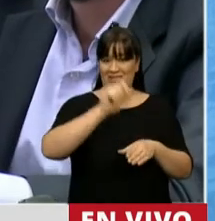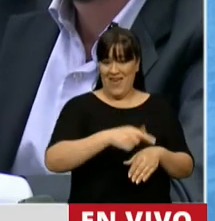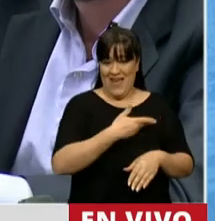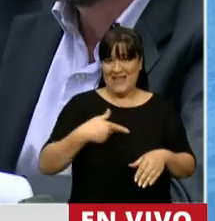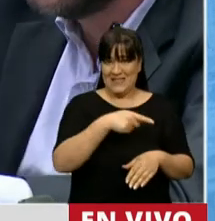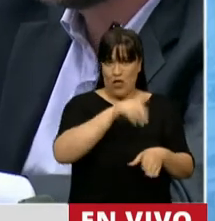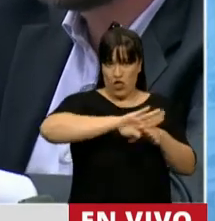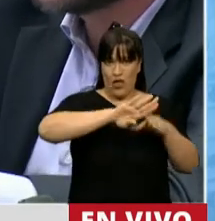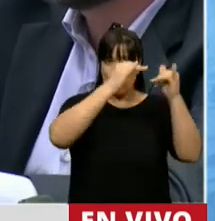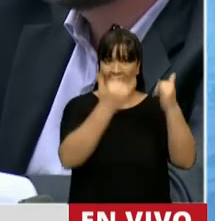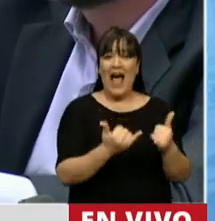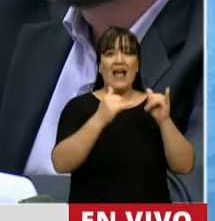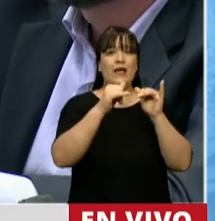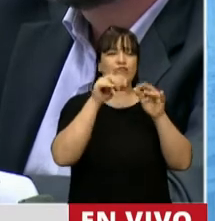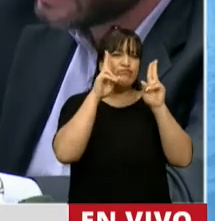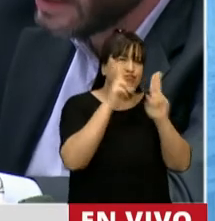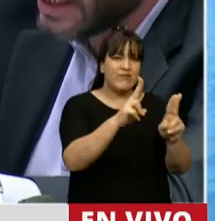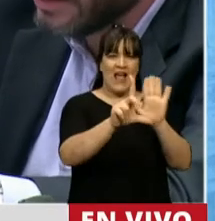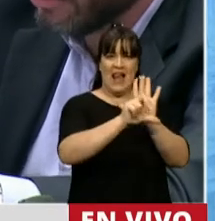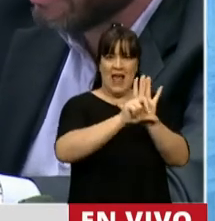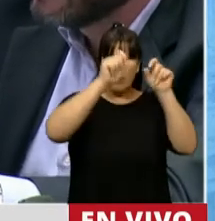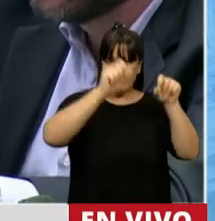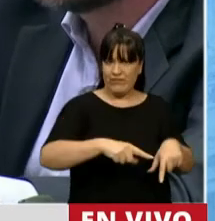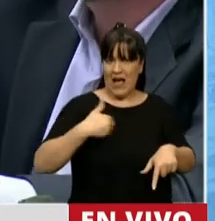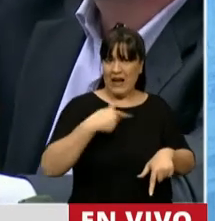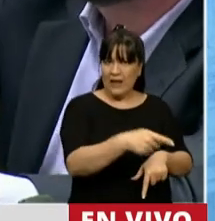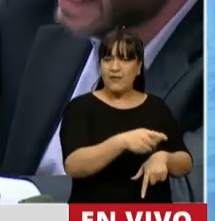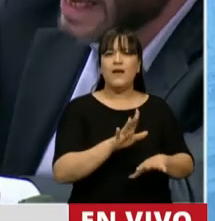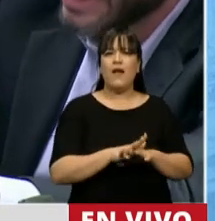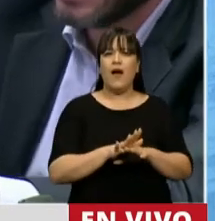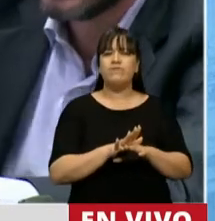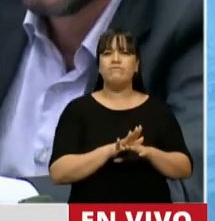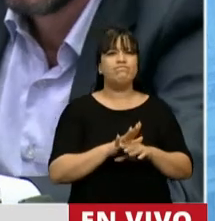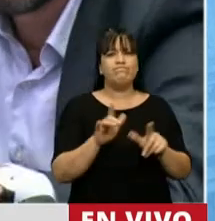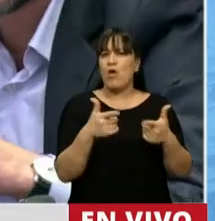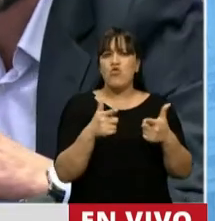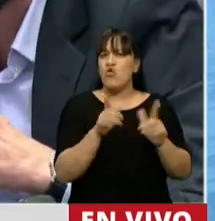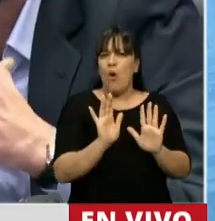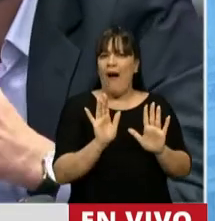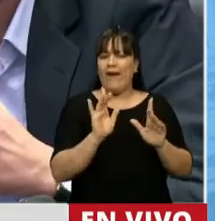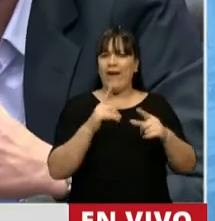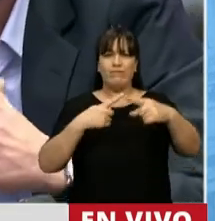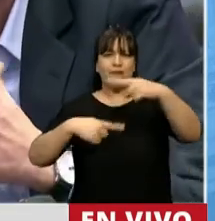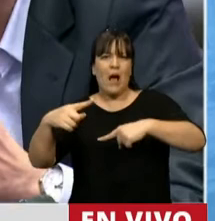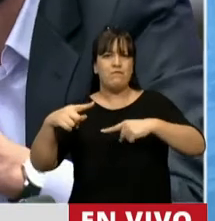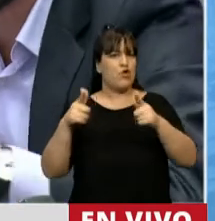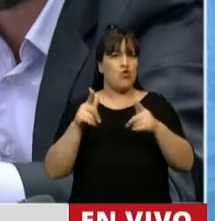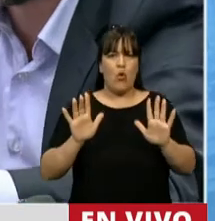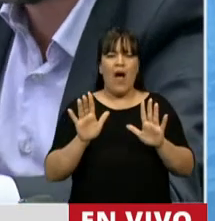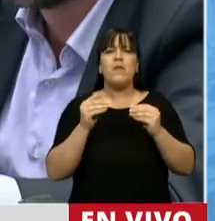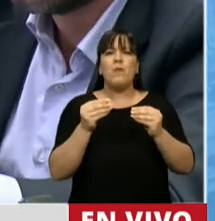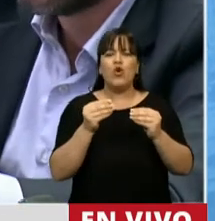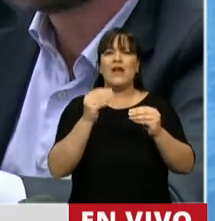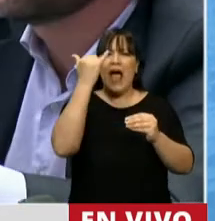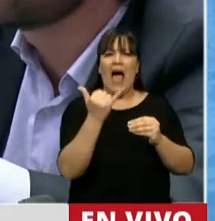Estado en ley local no está entrando en canje porque está emitida intrasector